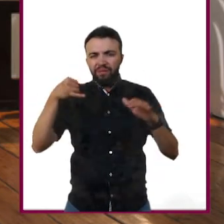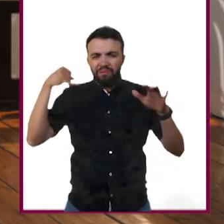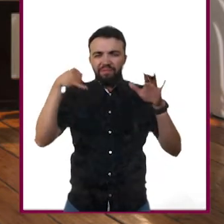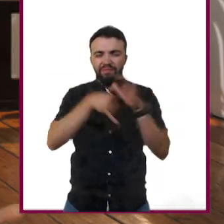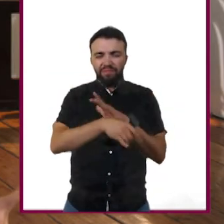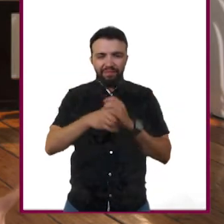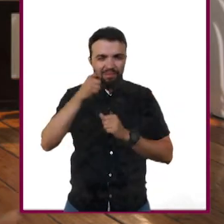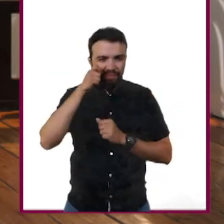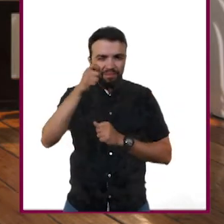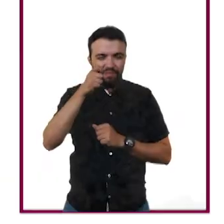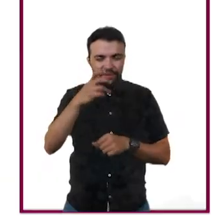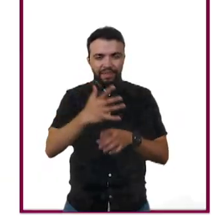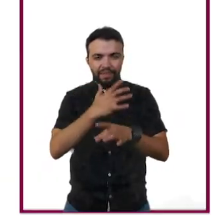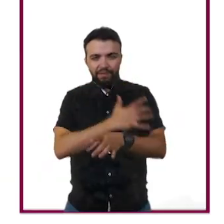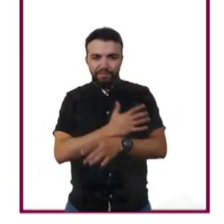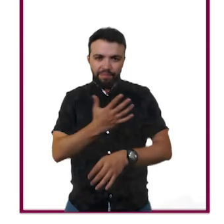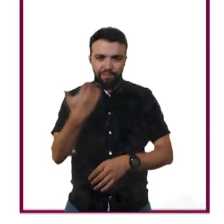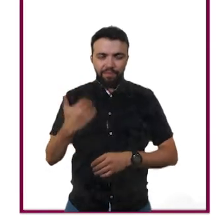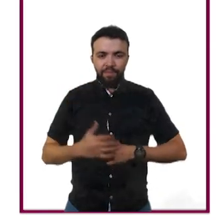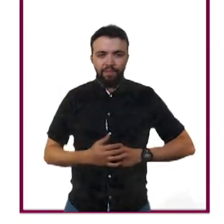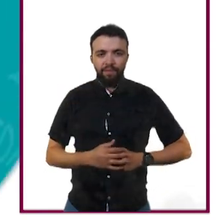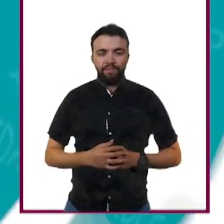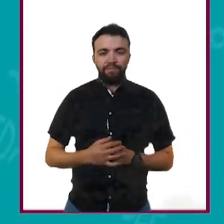Lupa. ¡Acompáñenos!